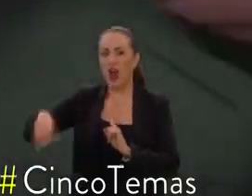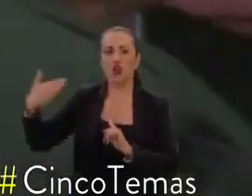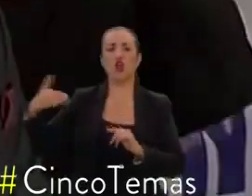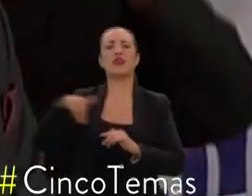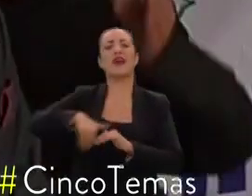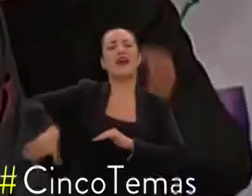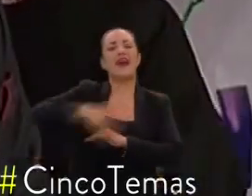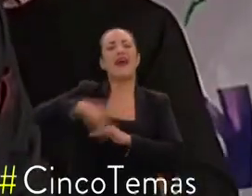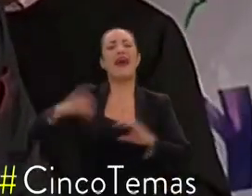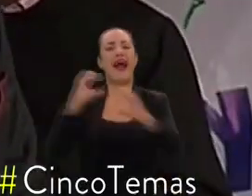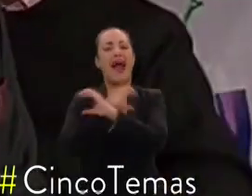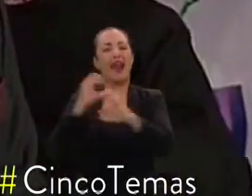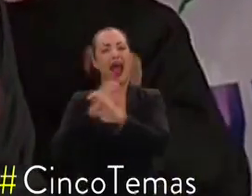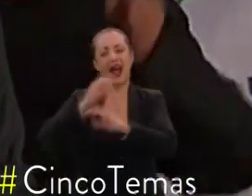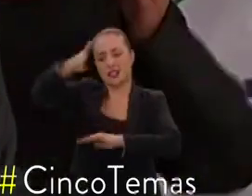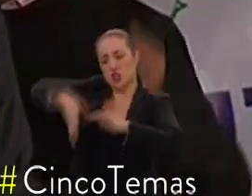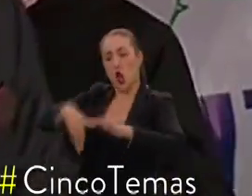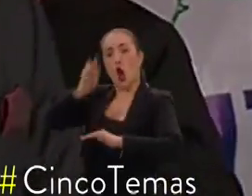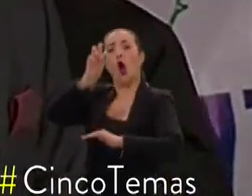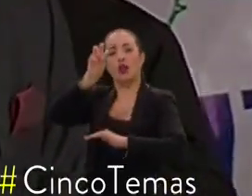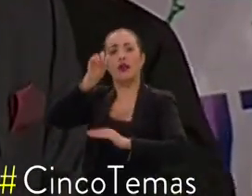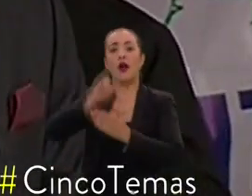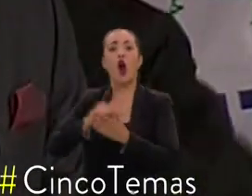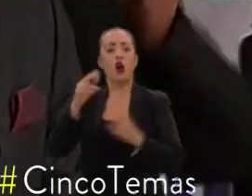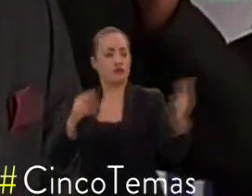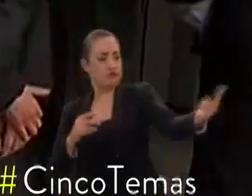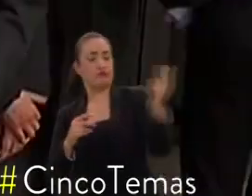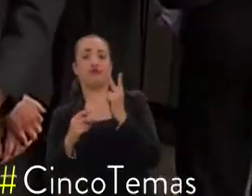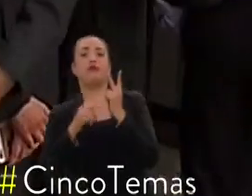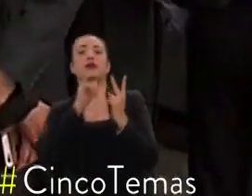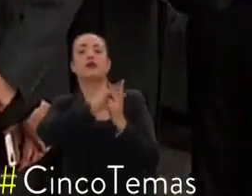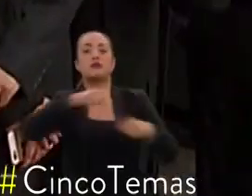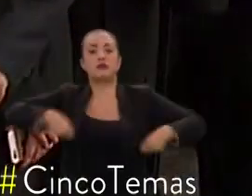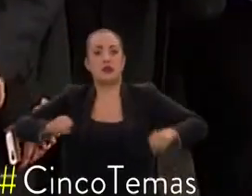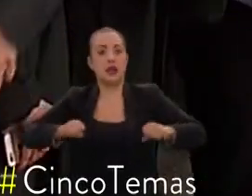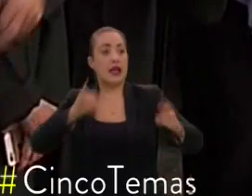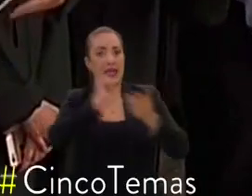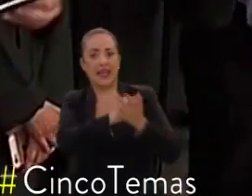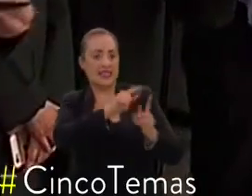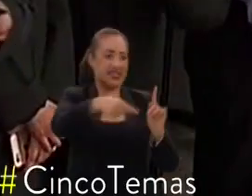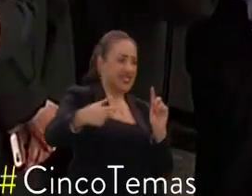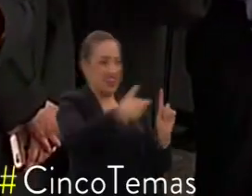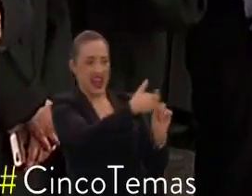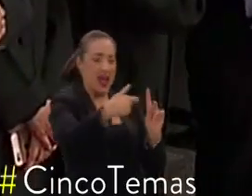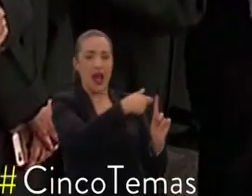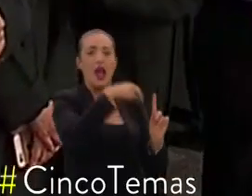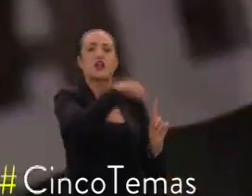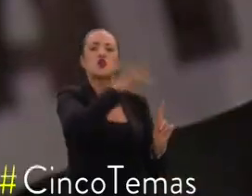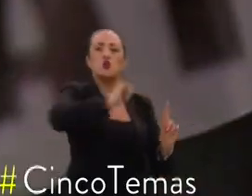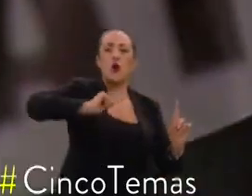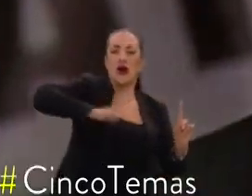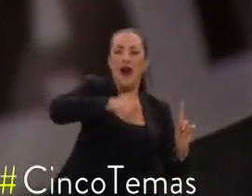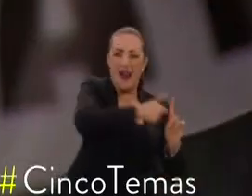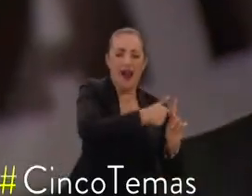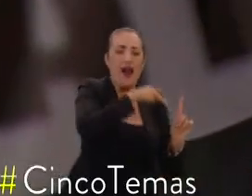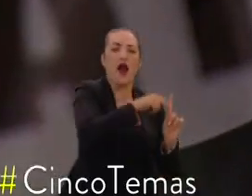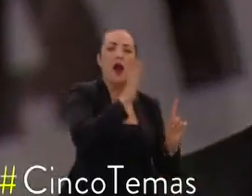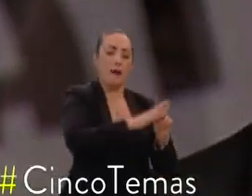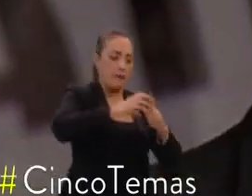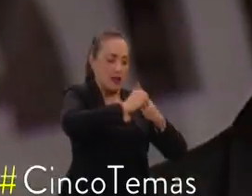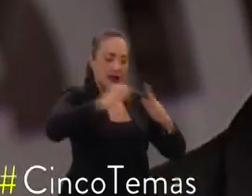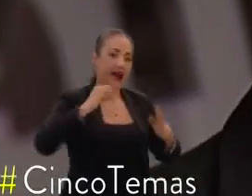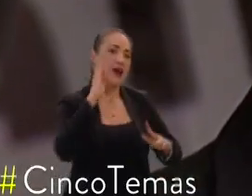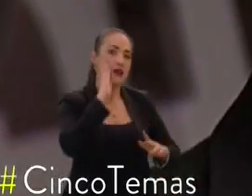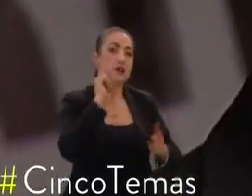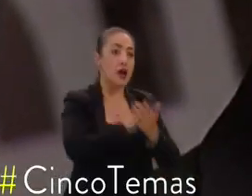cuando una pareja que se movilizaba en una moto intentó hurtarle el celular y un anillo a la escolta, quien reaccionó y disparó contra el conductor, que murió en el